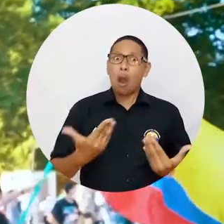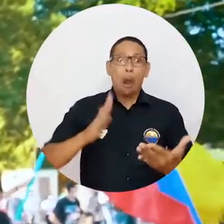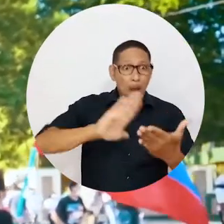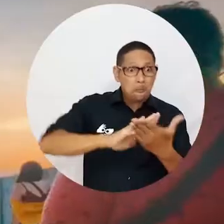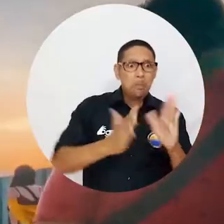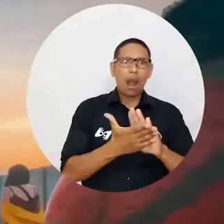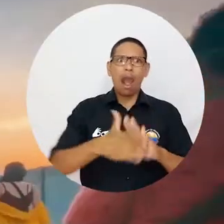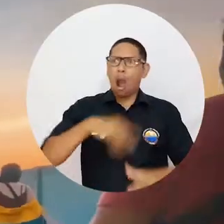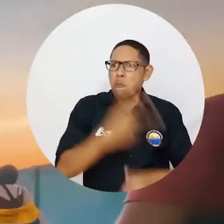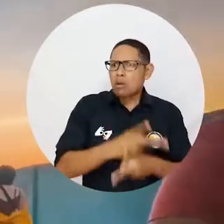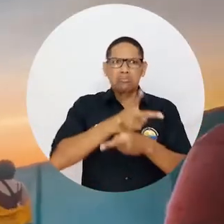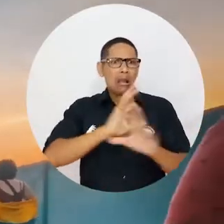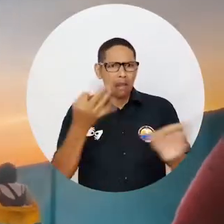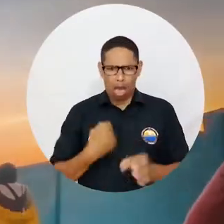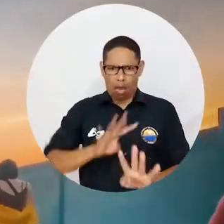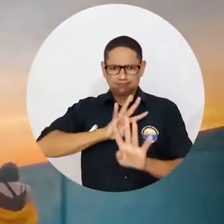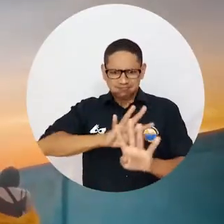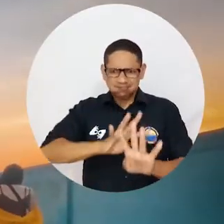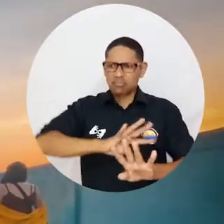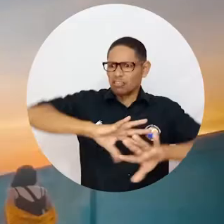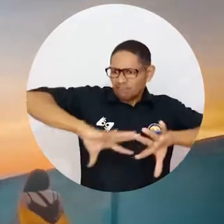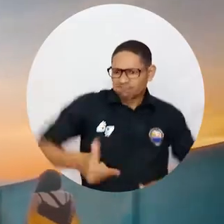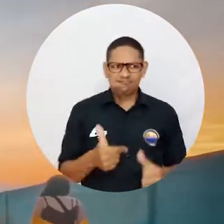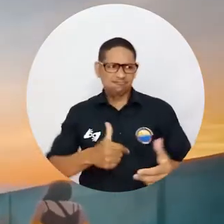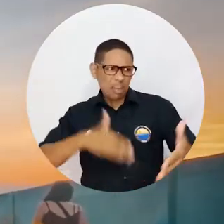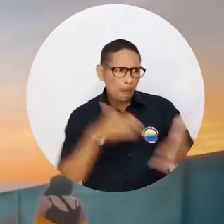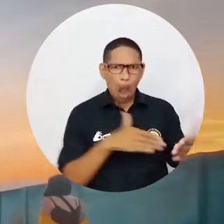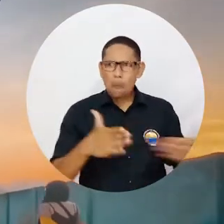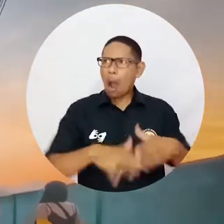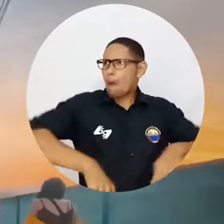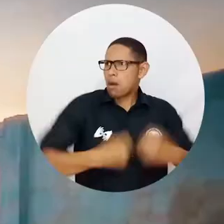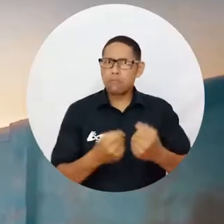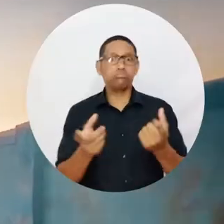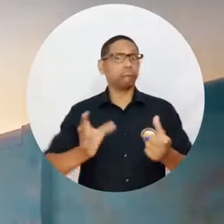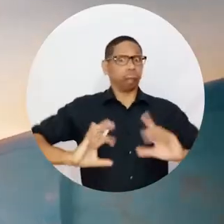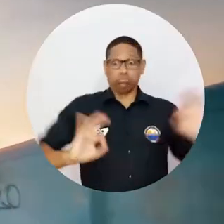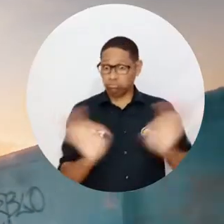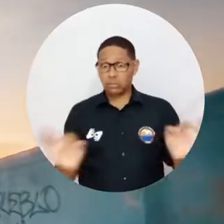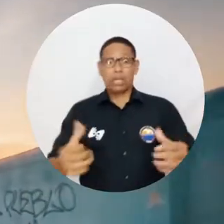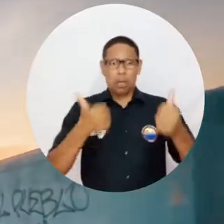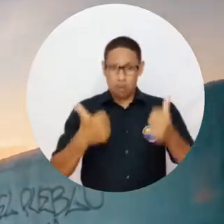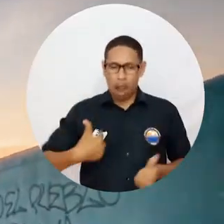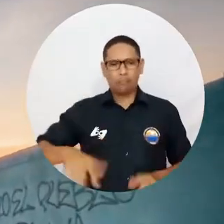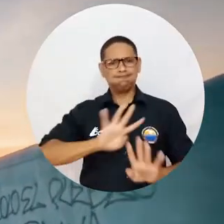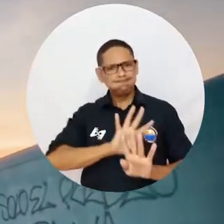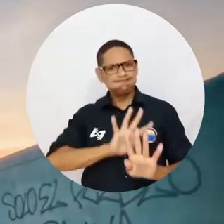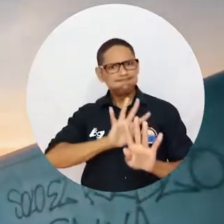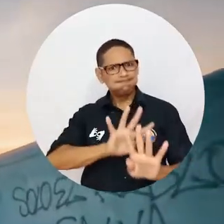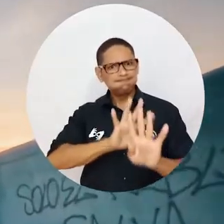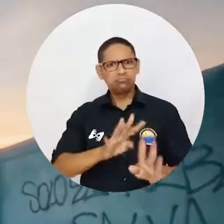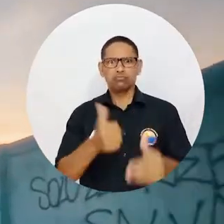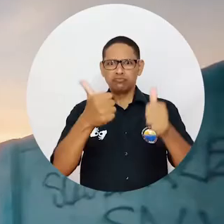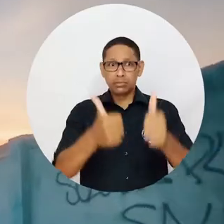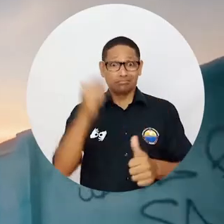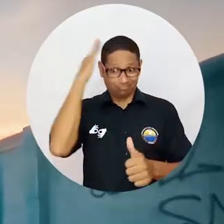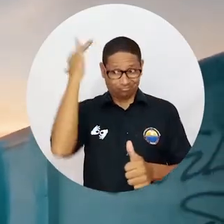sin violencia, sin ningún tipo de acto terrorista o vandálico. Salimos demostrando lo que somos, lo que aprendemos de nuestra institución, de nuestra